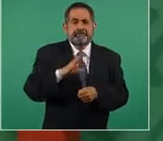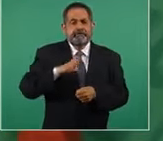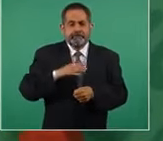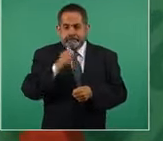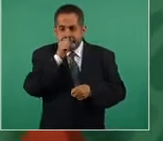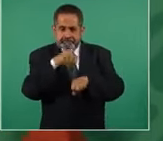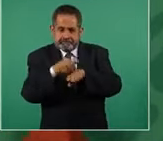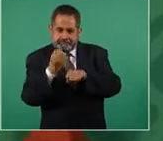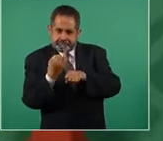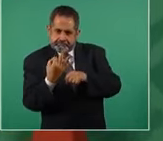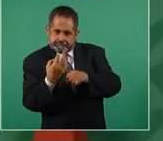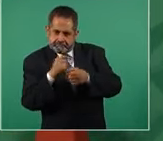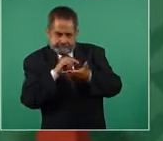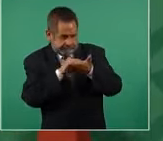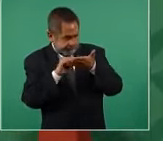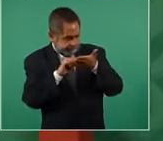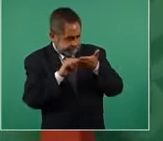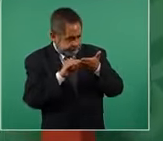registro, pues